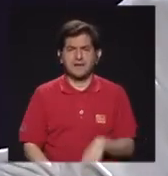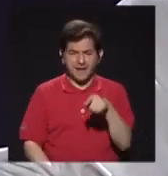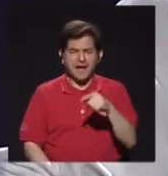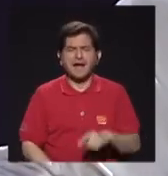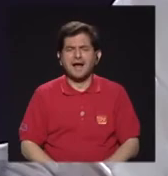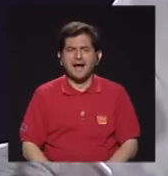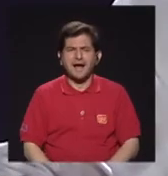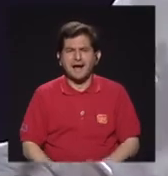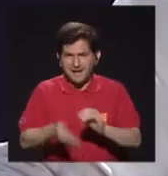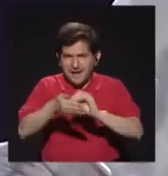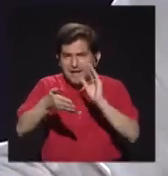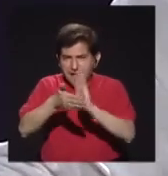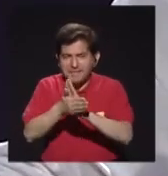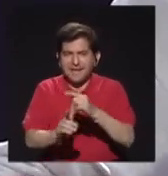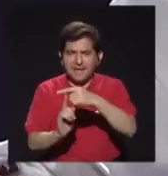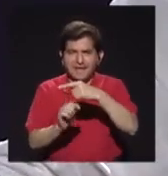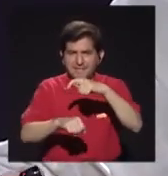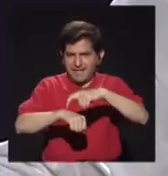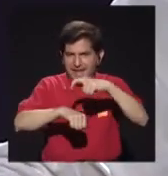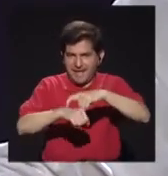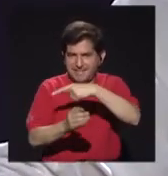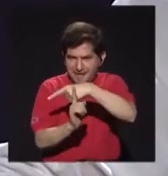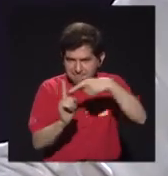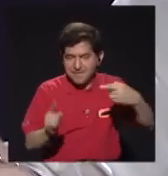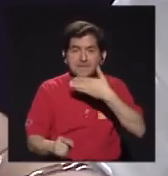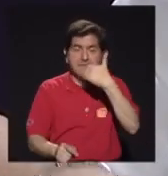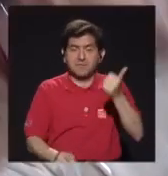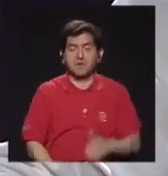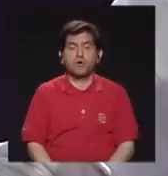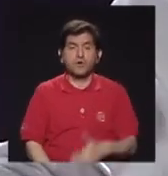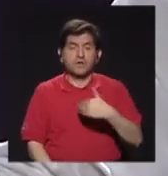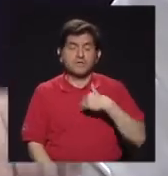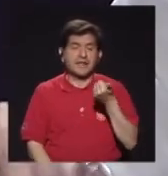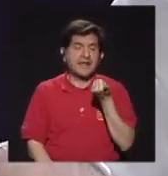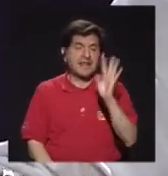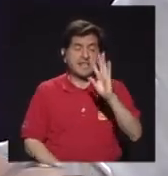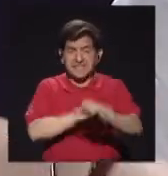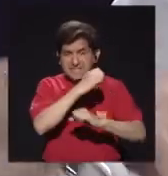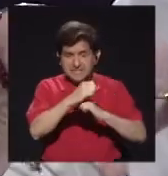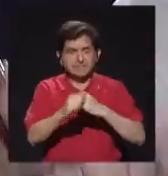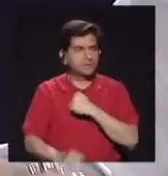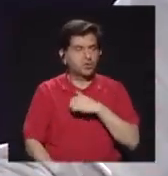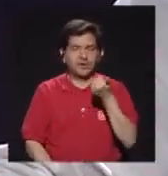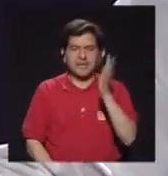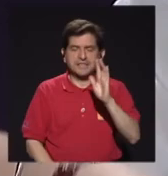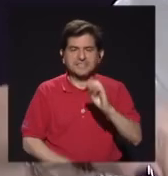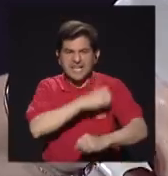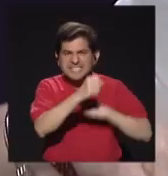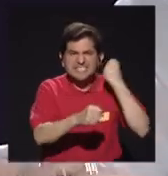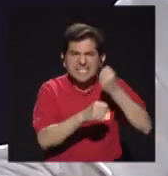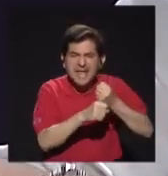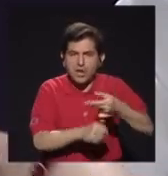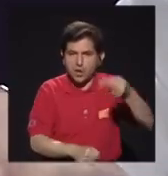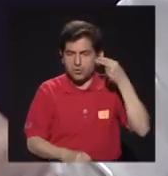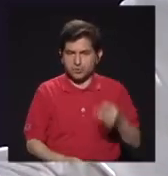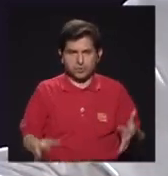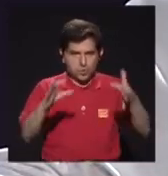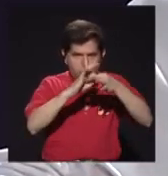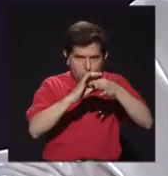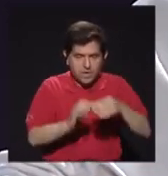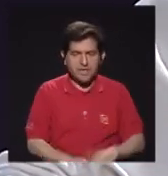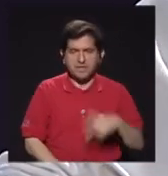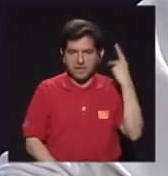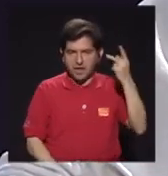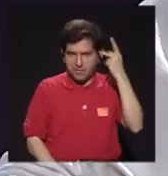queda mejor porque obviamente ya sabemos tuvimos 15 siglos de historia de esta alianza entre la política y la vida